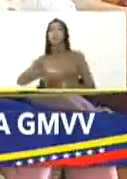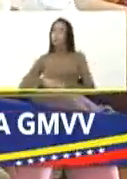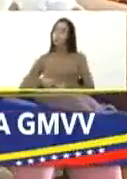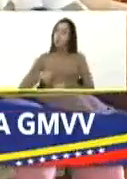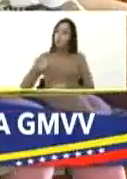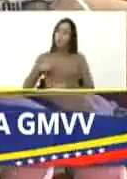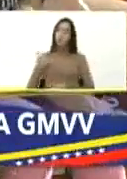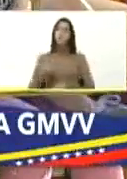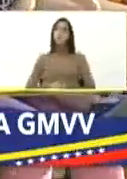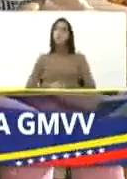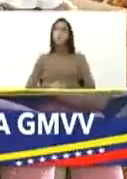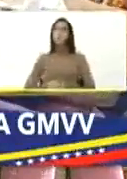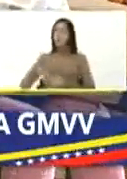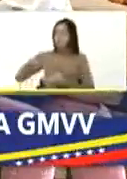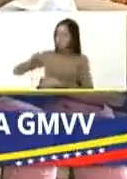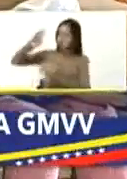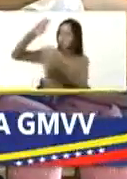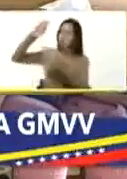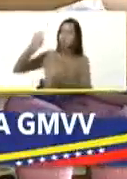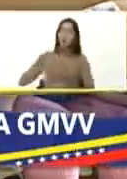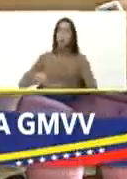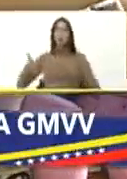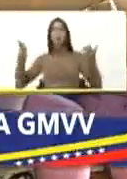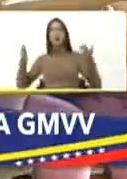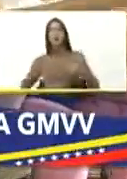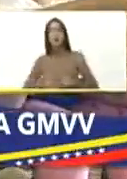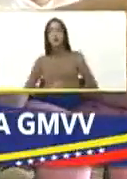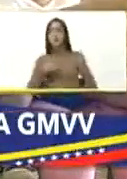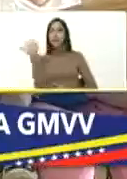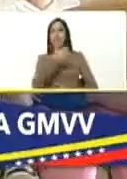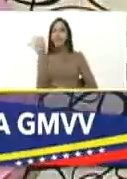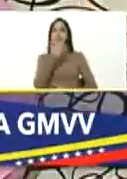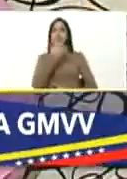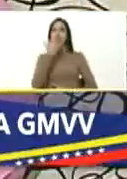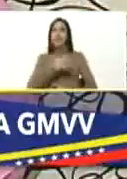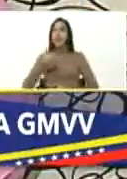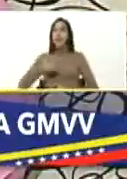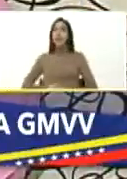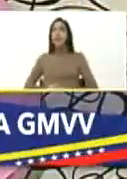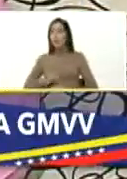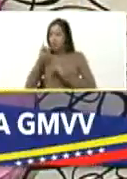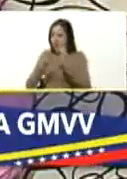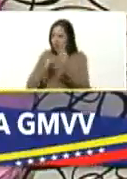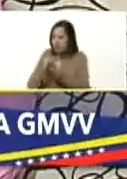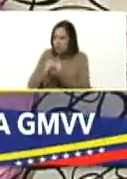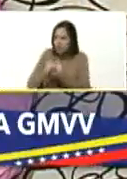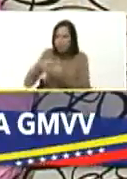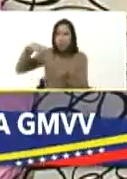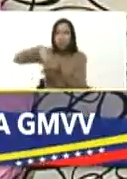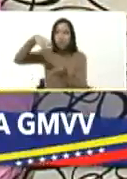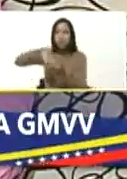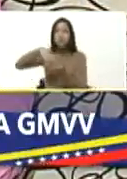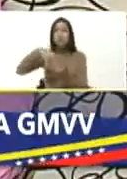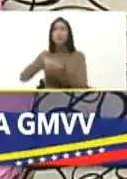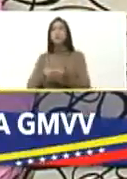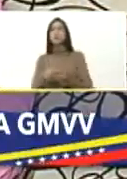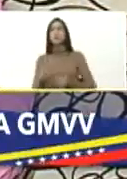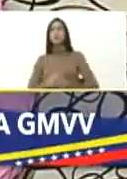Mira, se le regó el café, vale, a Johanna. Es que el niño olió el café y se alborotó, ¿verdad,